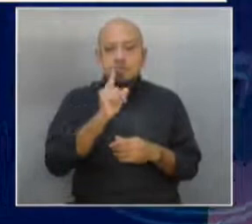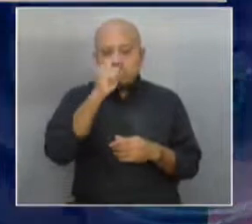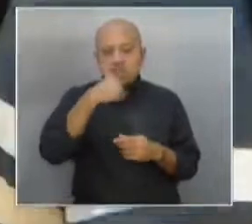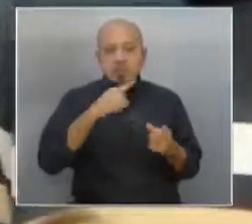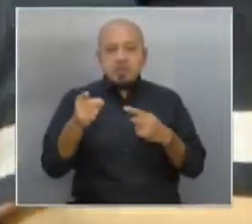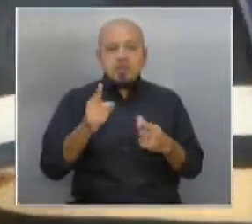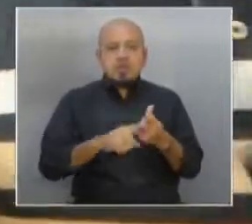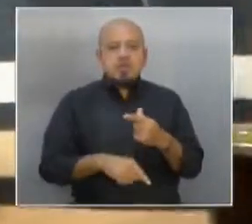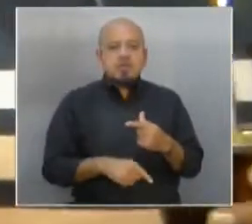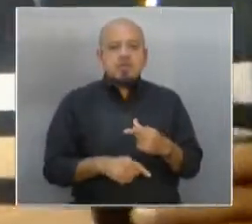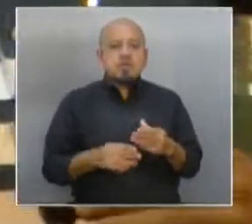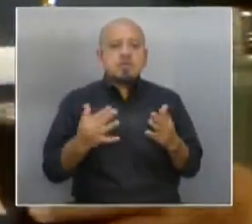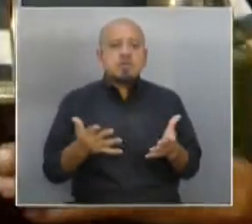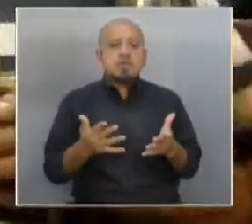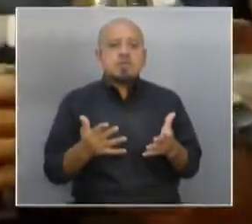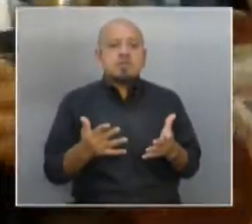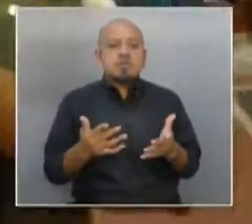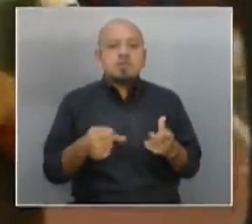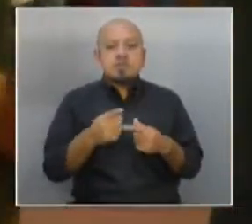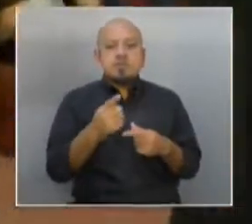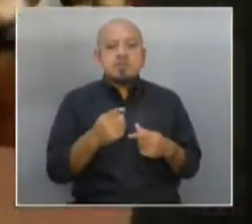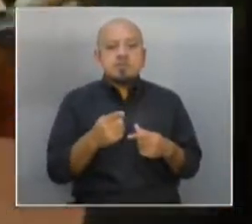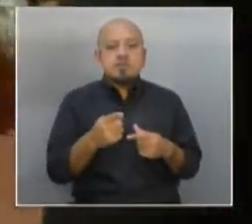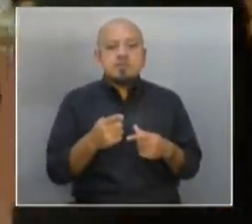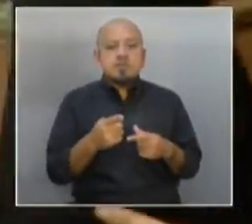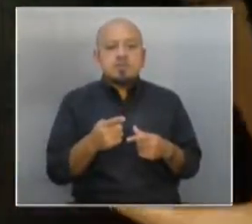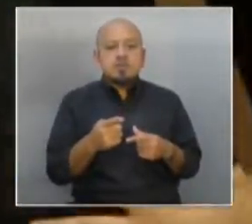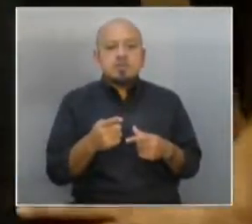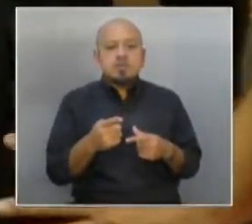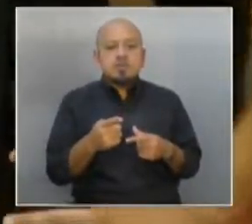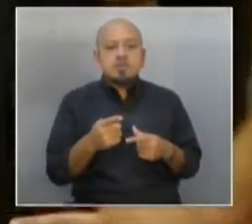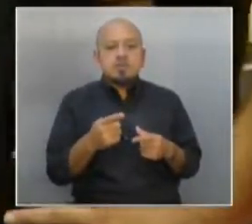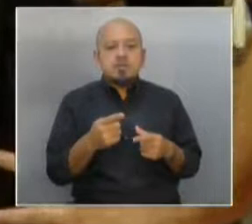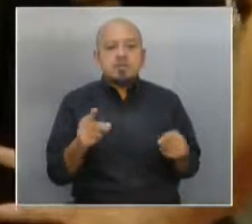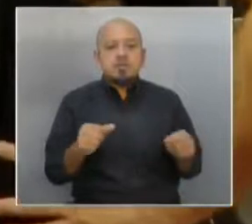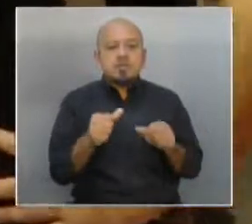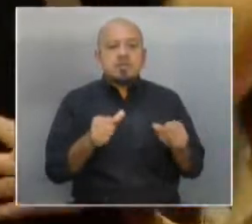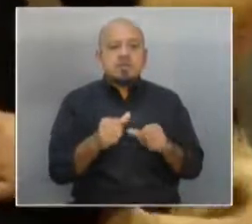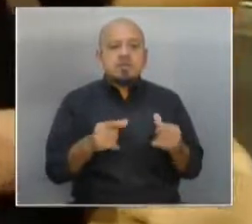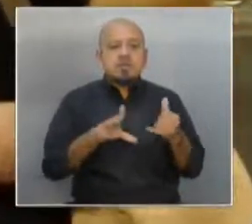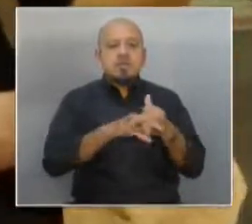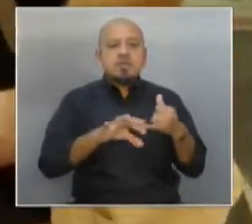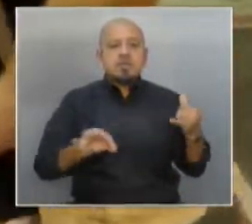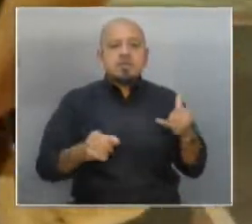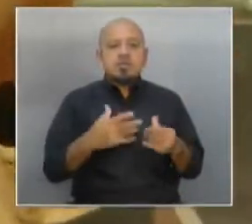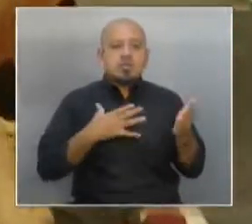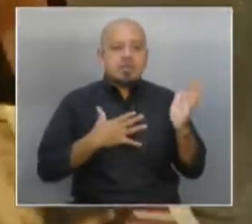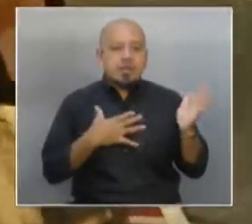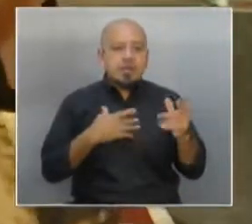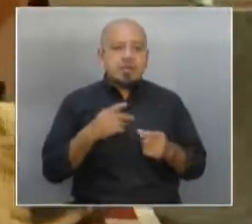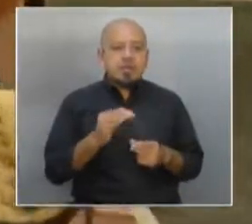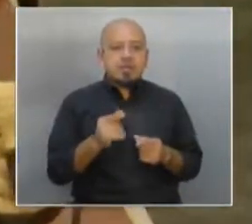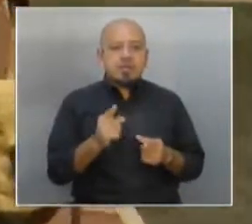con Vicente y con Camilo, vamos a piso, pero está bien, ¿se va a hacer el choribaile? ¿Se va a hacer